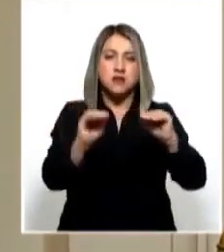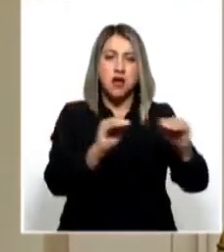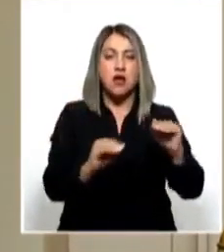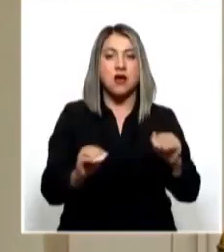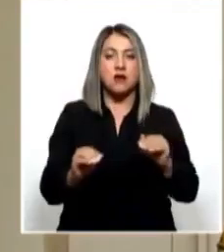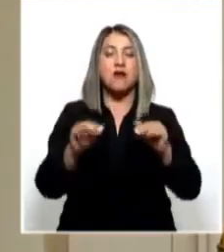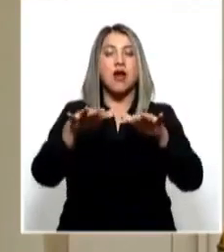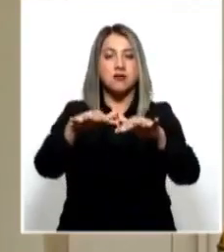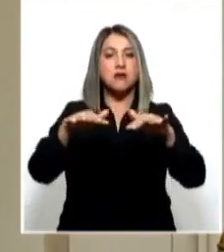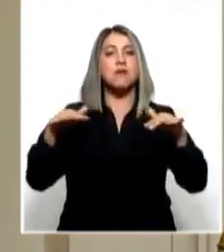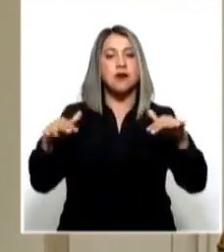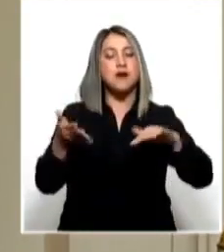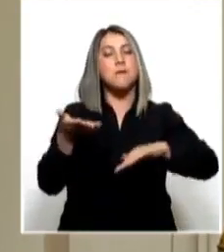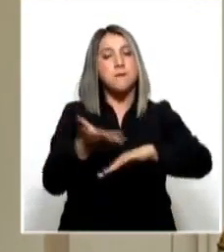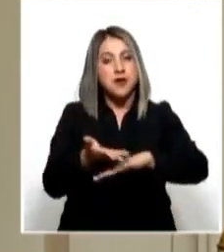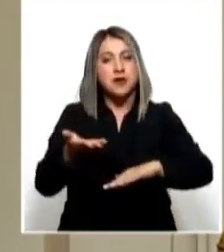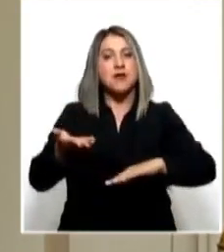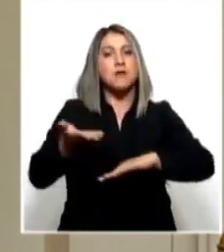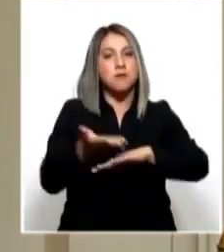una asamblea constituyente.